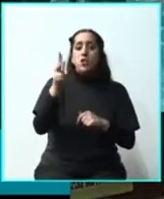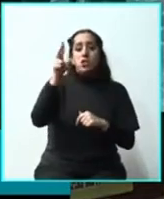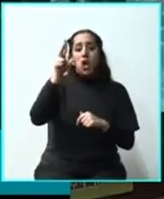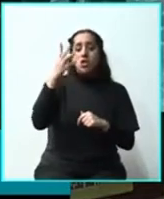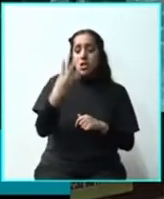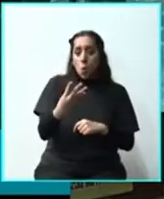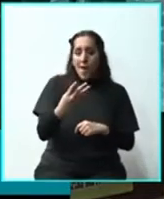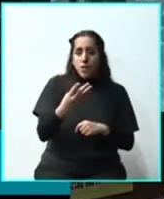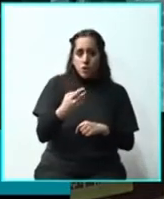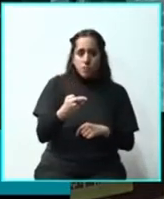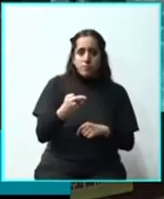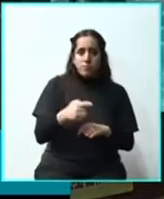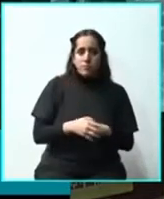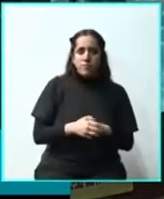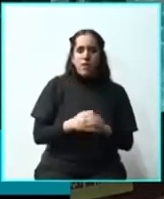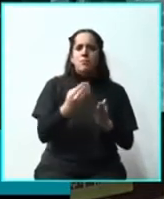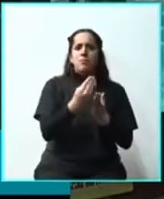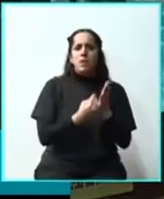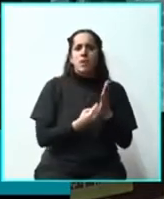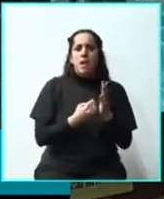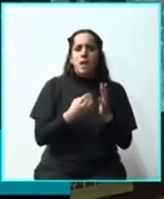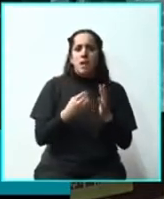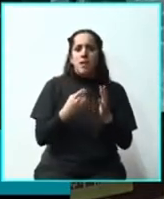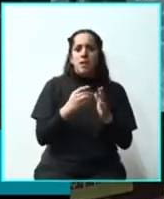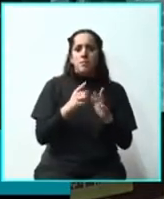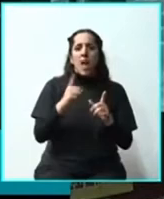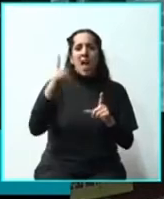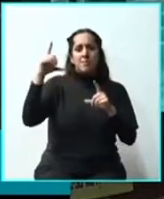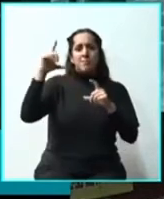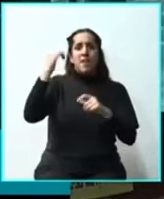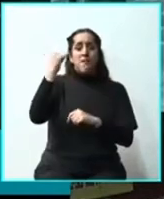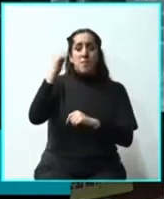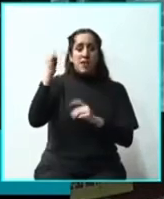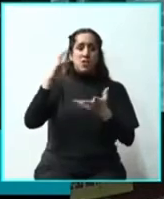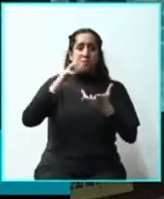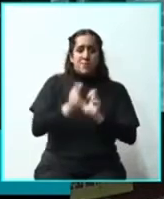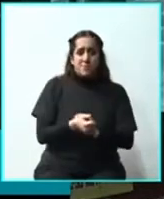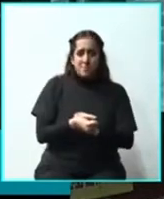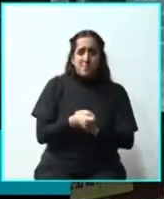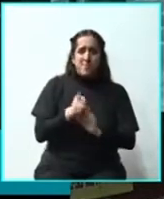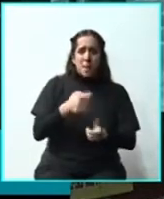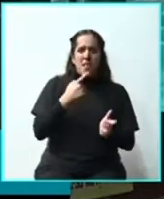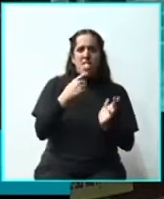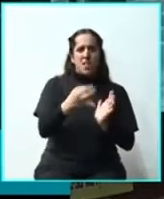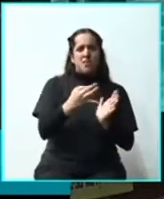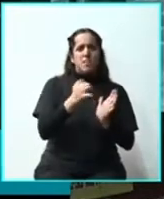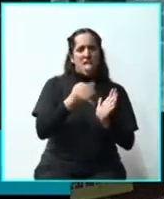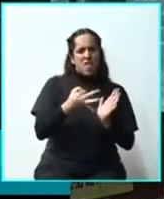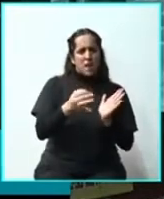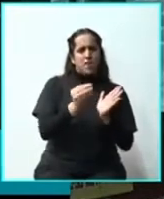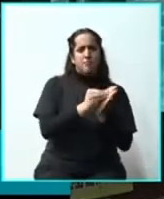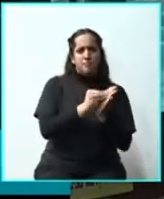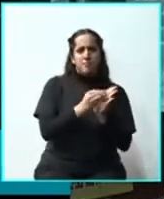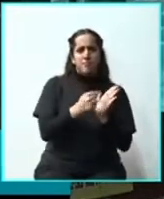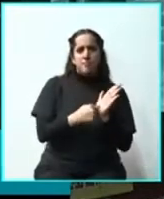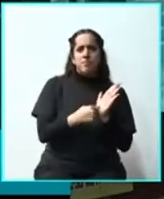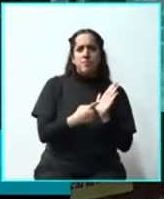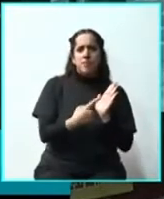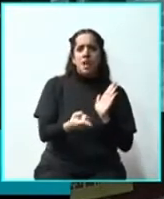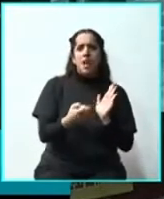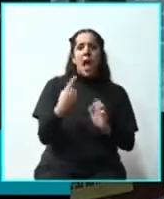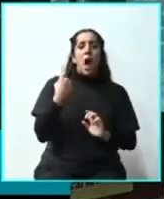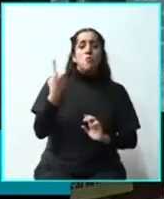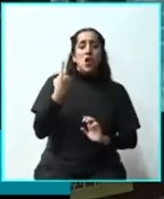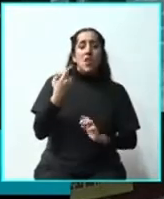484, los casos de destrucción de las grabaciones. Y se debe especificar, y esto es nuevo también, la autoridad